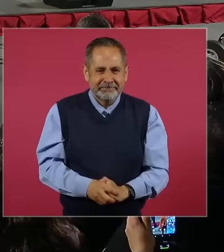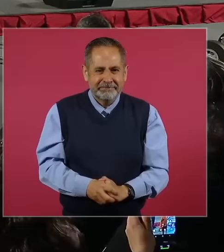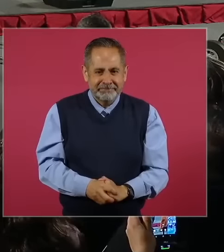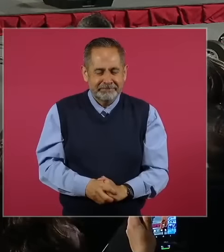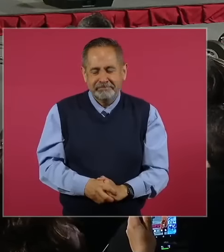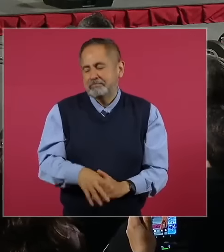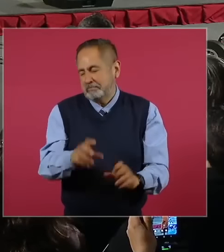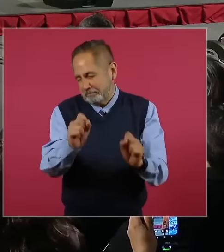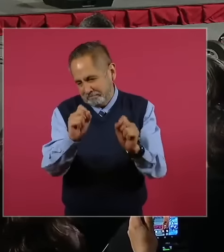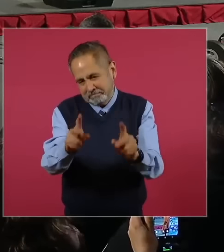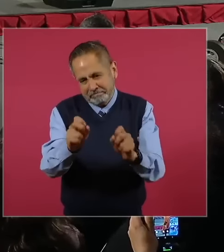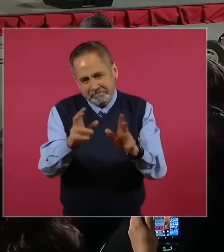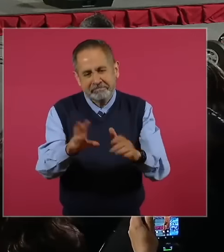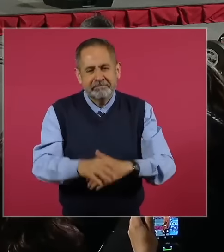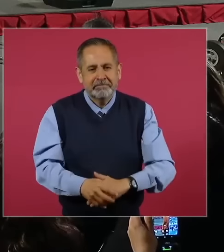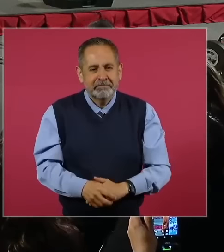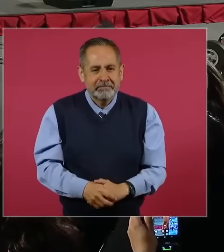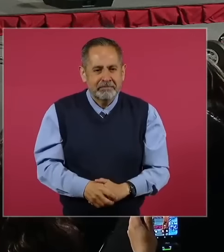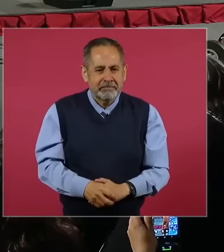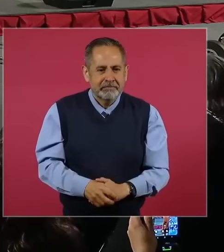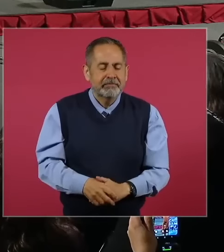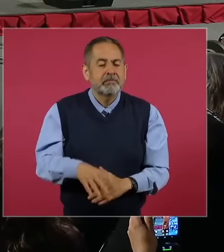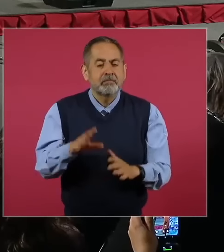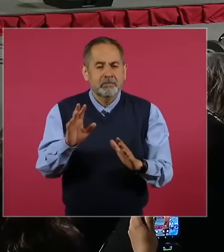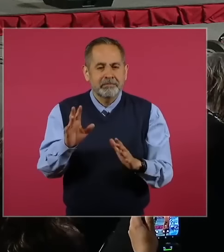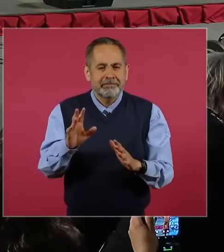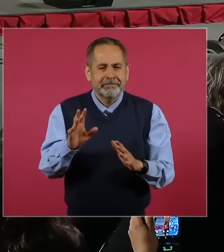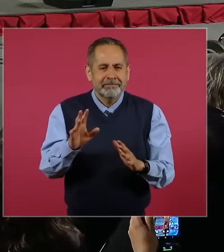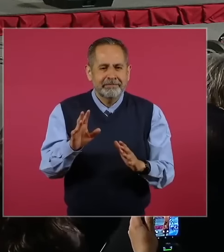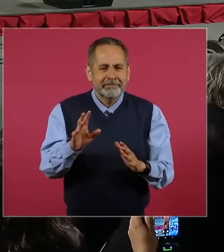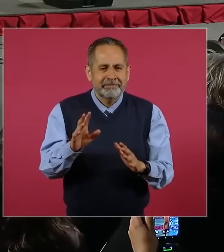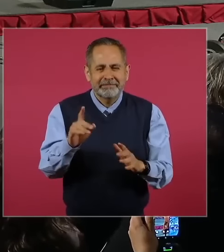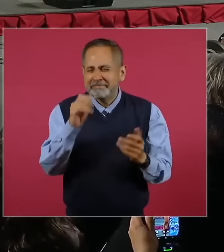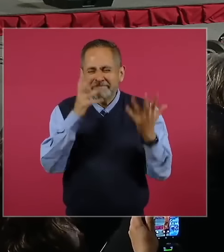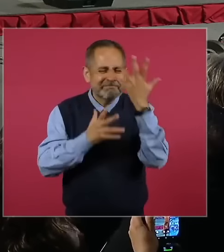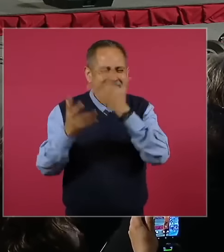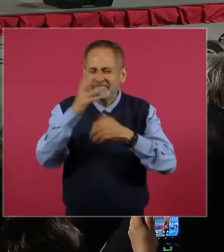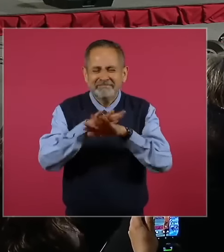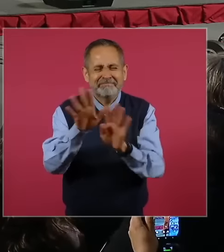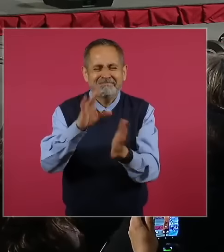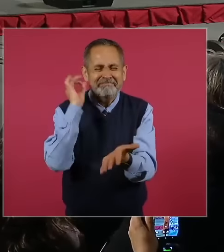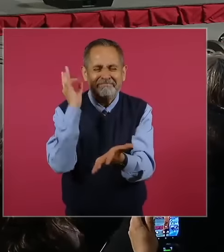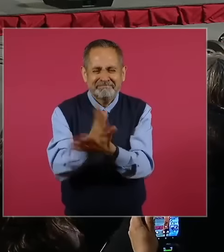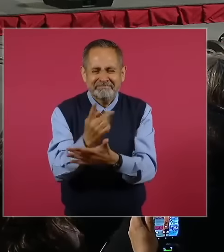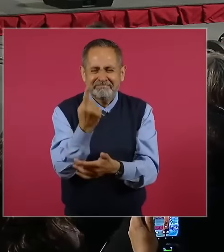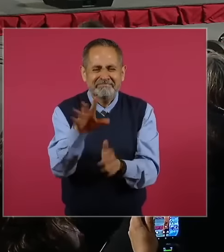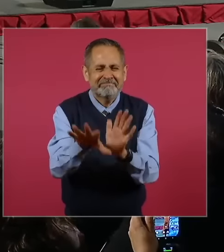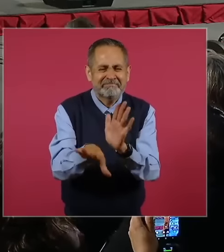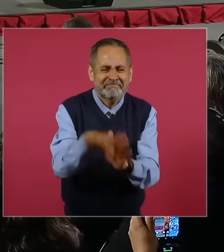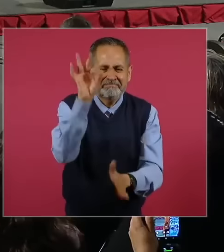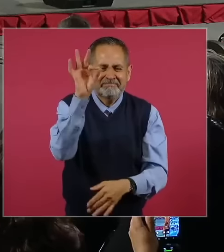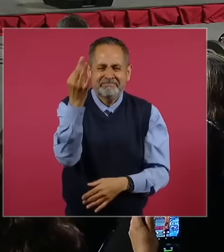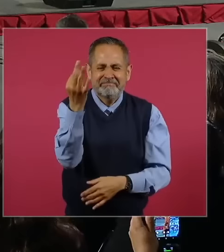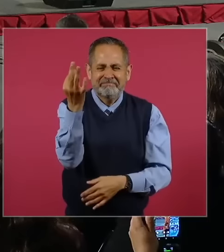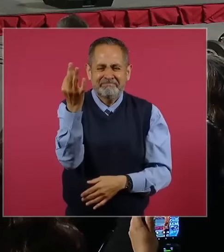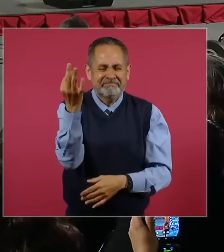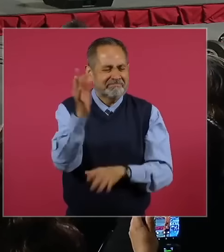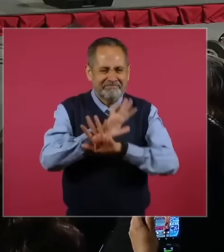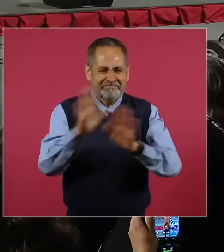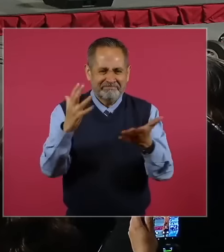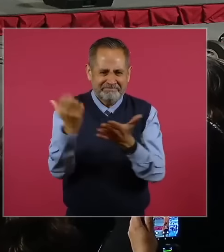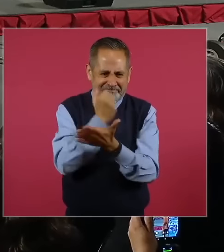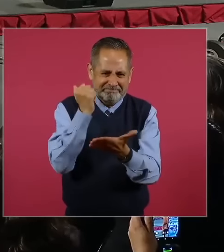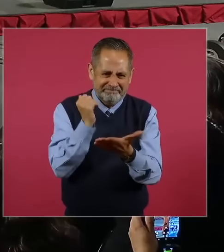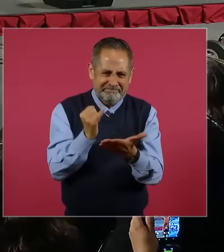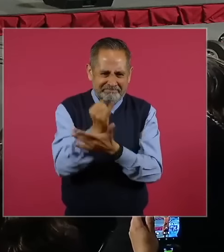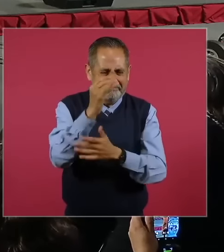Ah, bueno. Entonces lo haremos de tres. No, se va a confundir. Es mejor uno. Nada más, muévele.